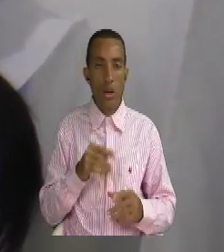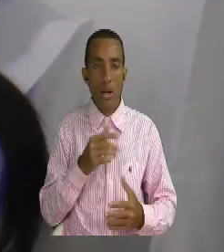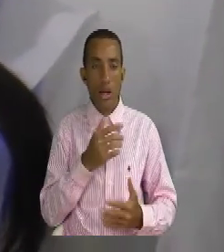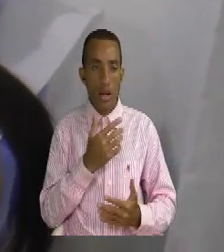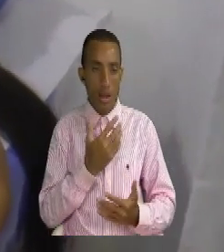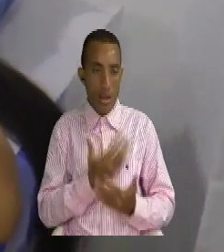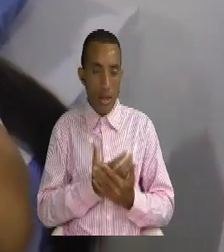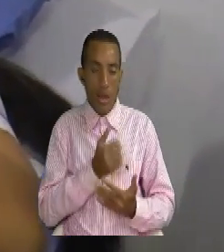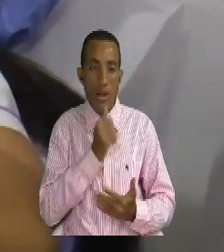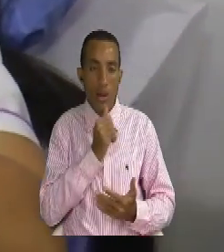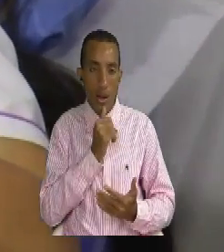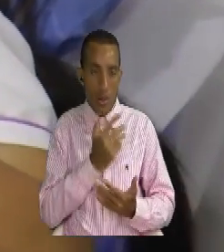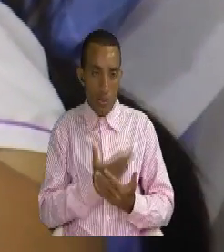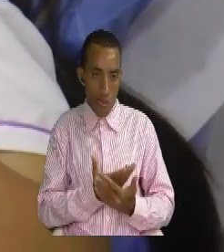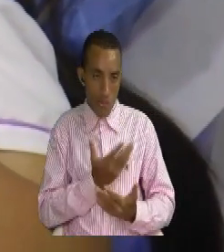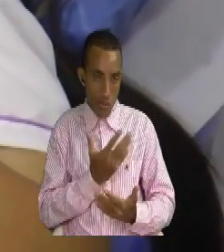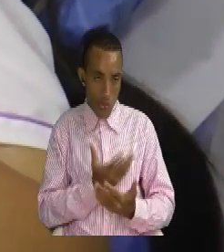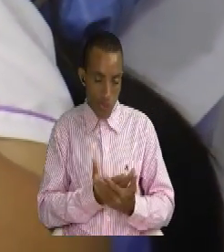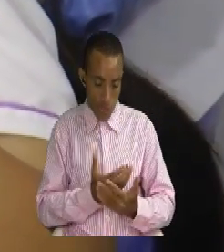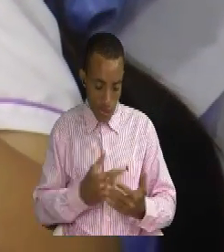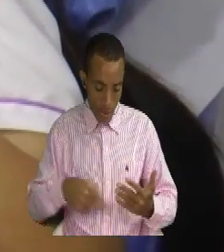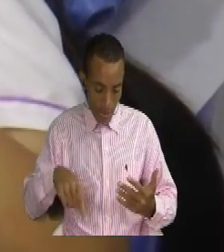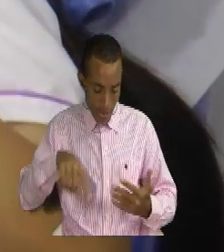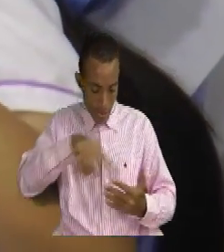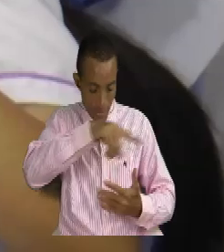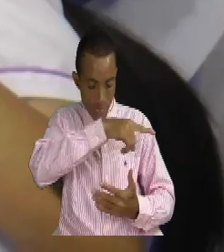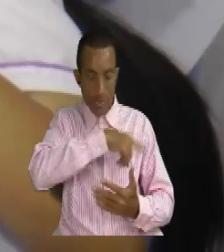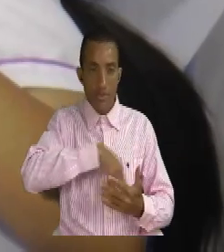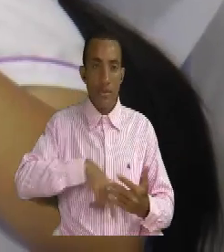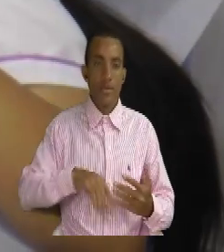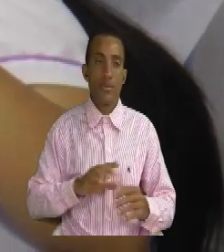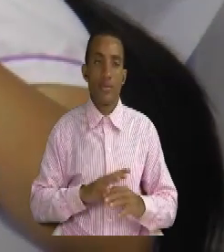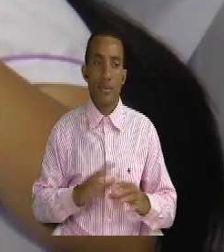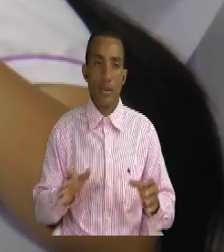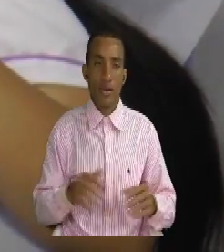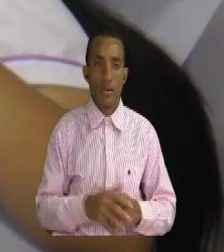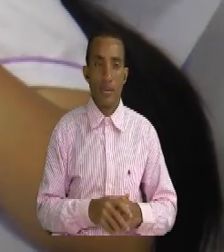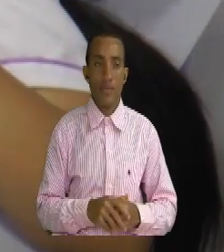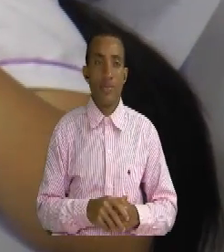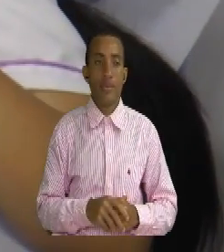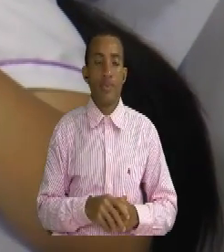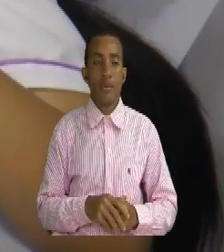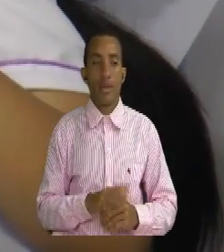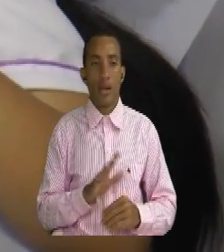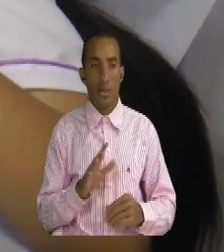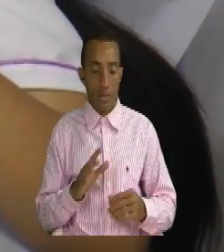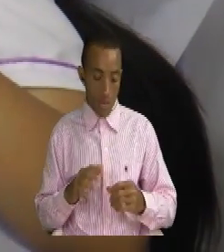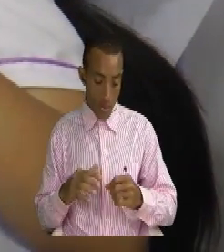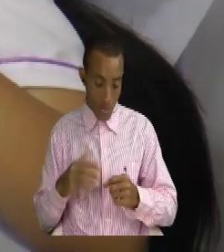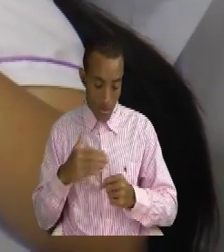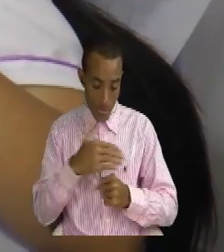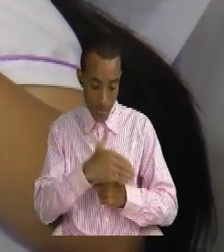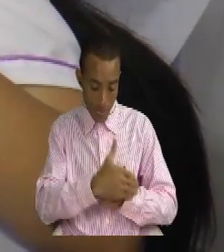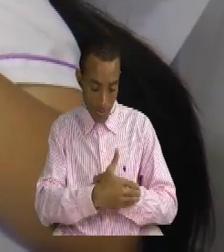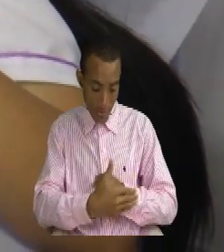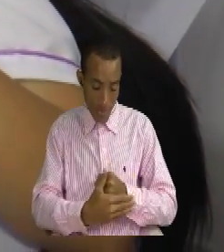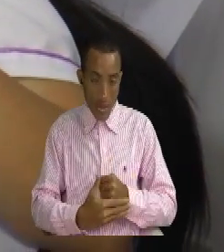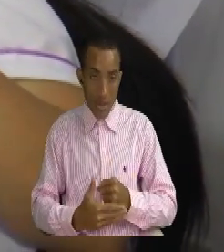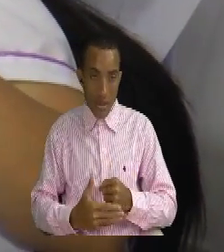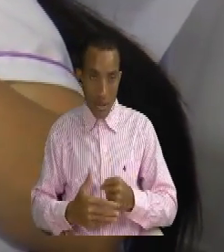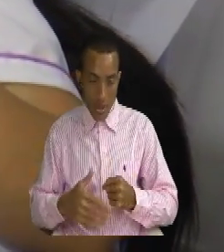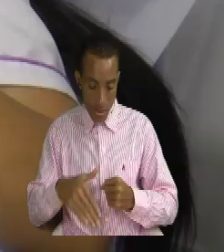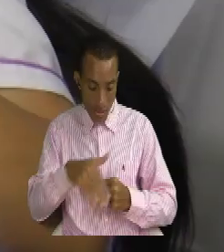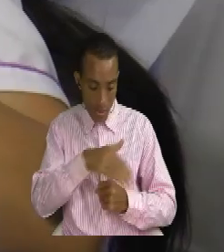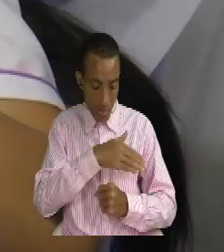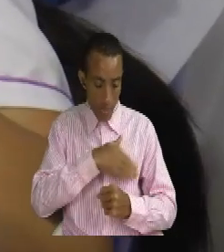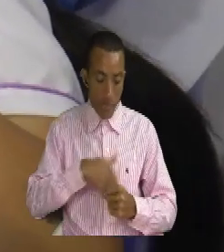en 4 cuadrantes imaginarios para poder abarcar la mayor total cantidad de líquido ubicado a nivel del embarazo. Y